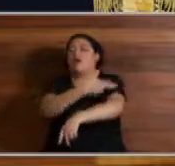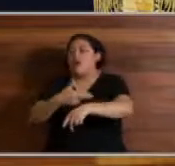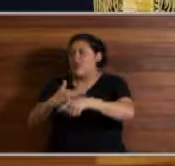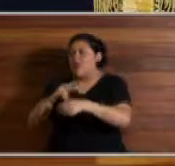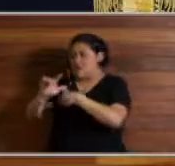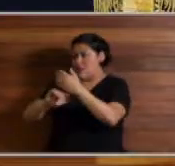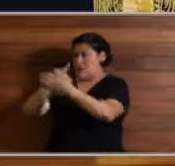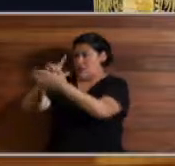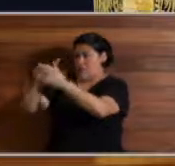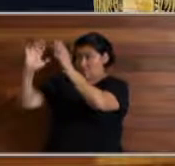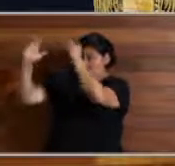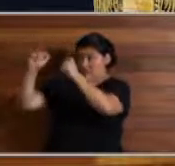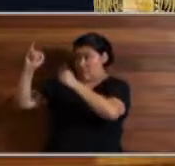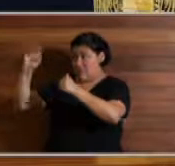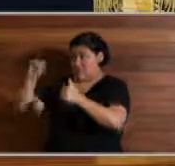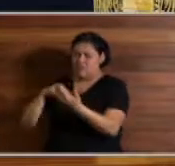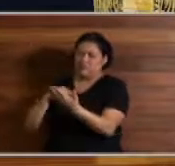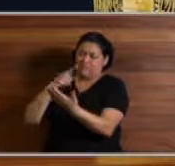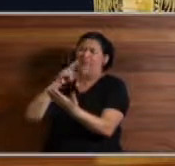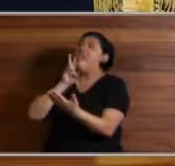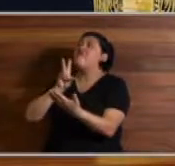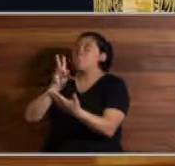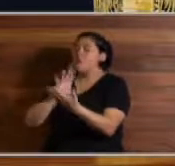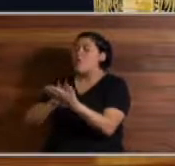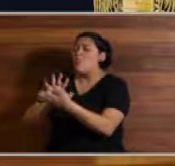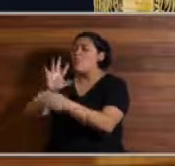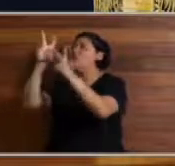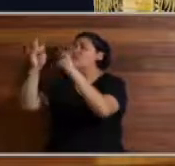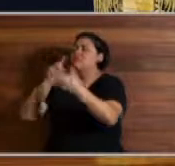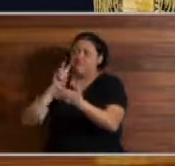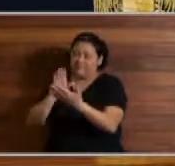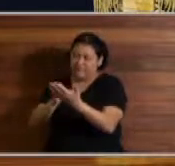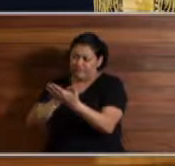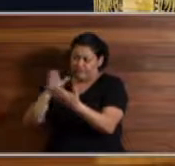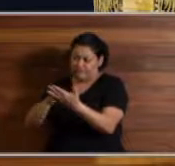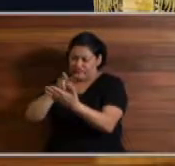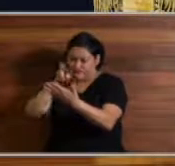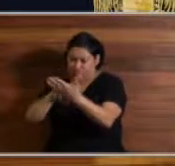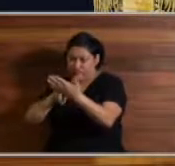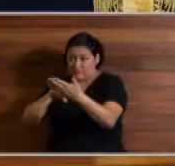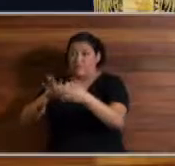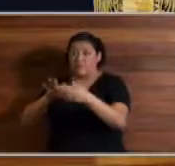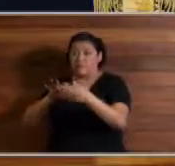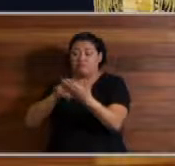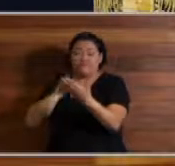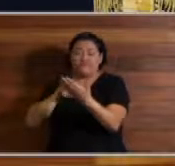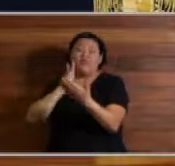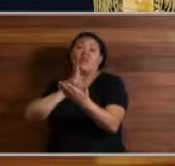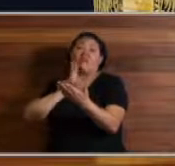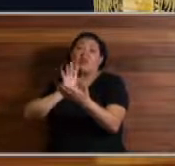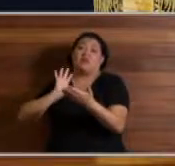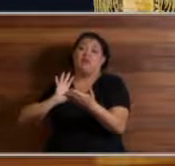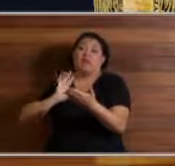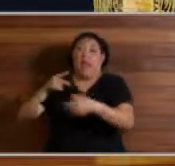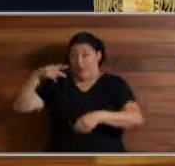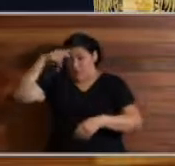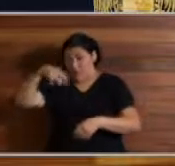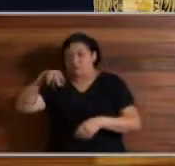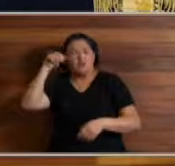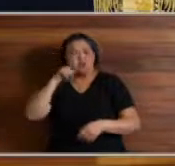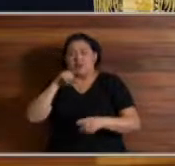es un momento propicio para hacerlo. O sea, México, el tema, el discurso de derechos humanos está presente